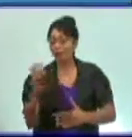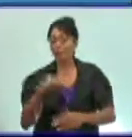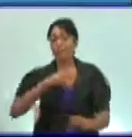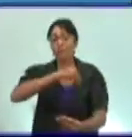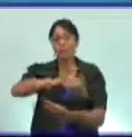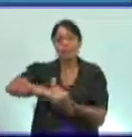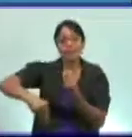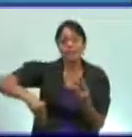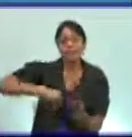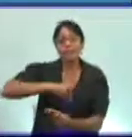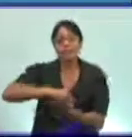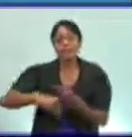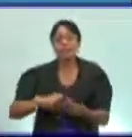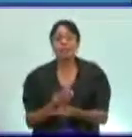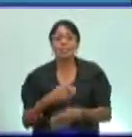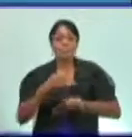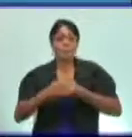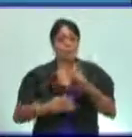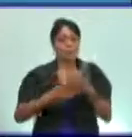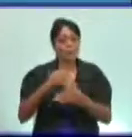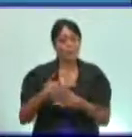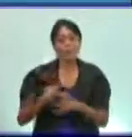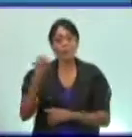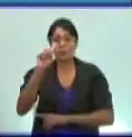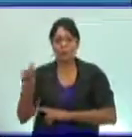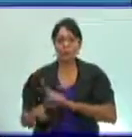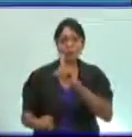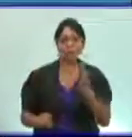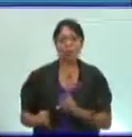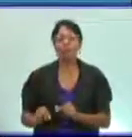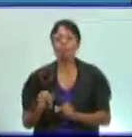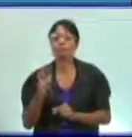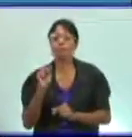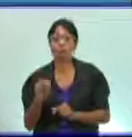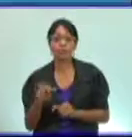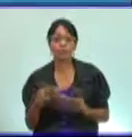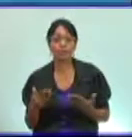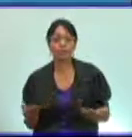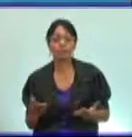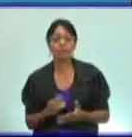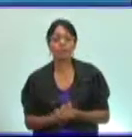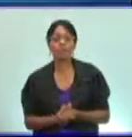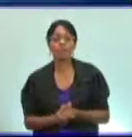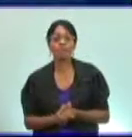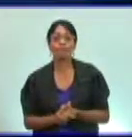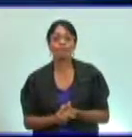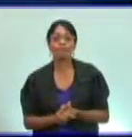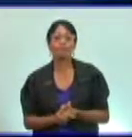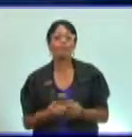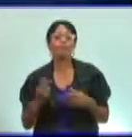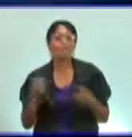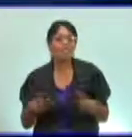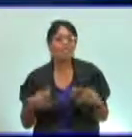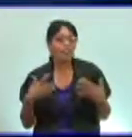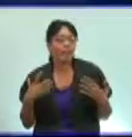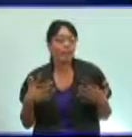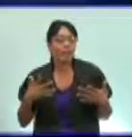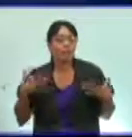el principio, esta ley. ¿Qué va a garantizar? Garantiza la evolución constante.